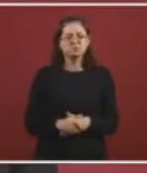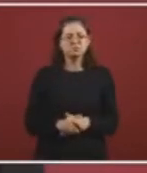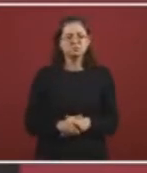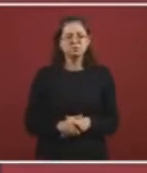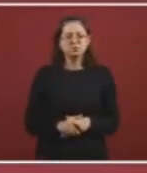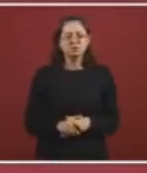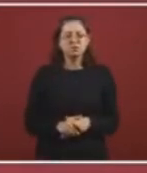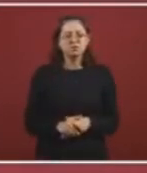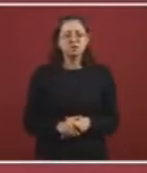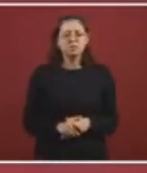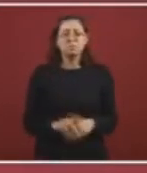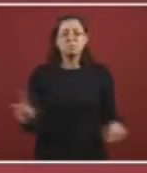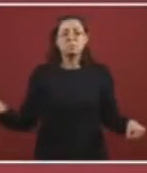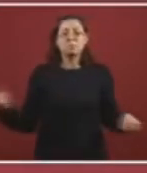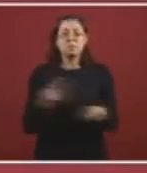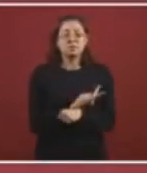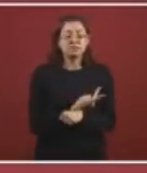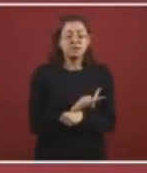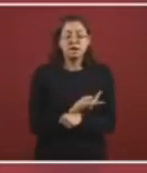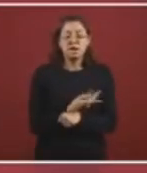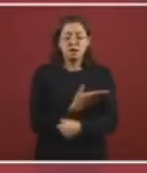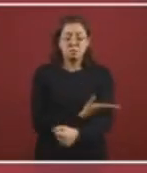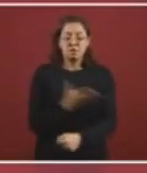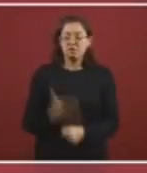Al grado que cuando detienen a Madero,